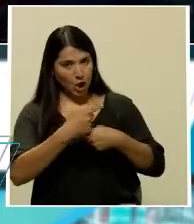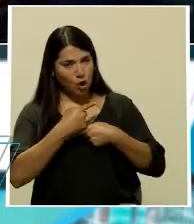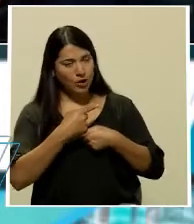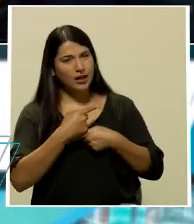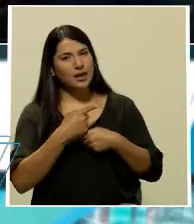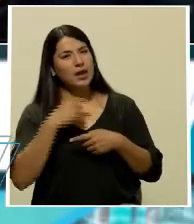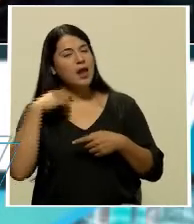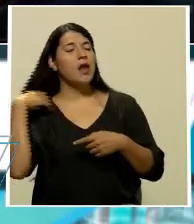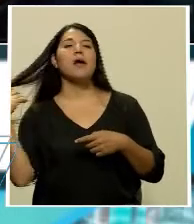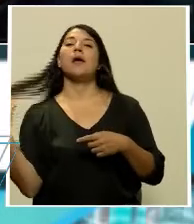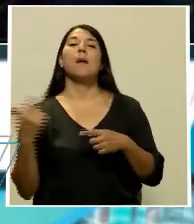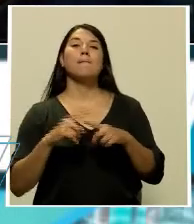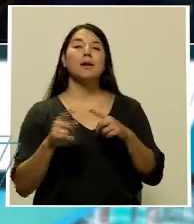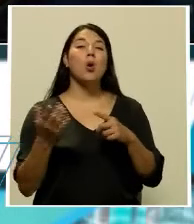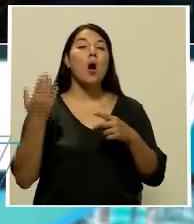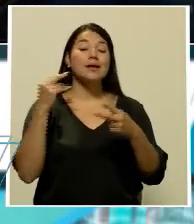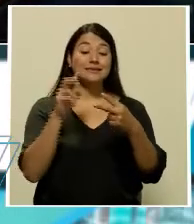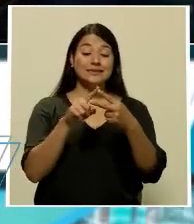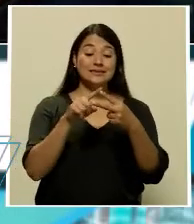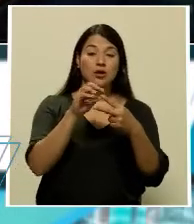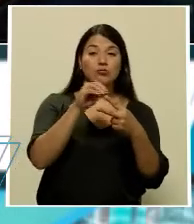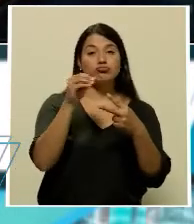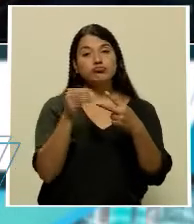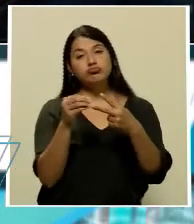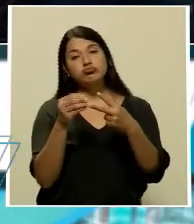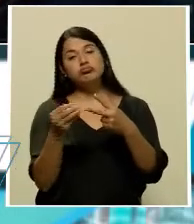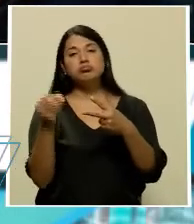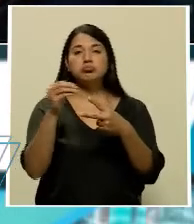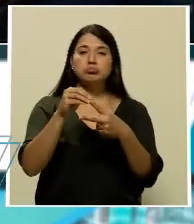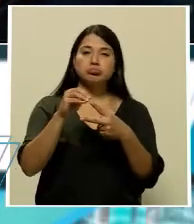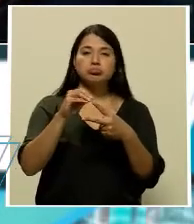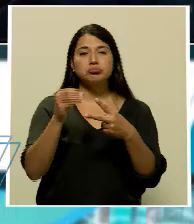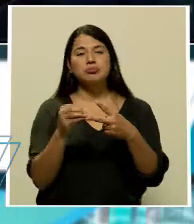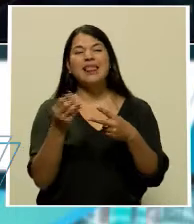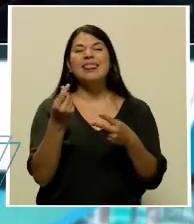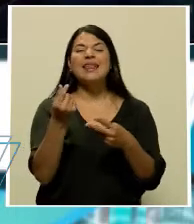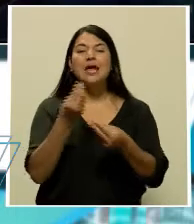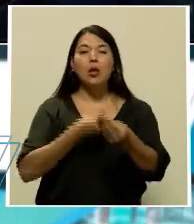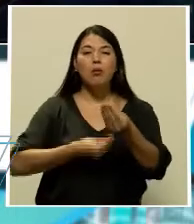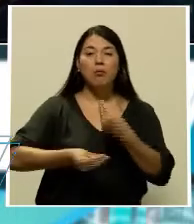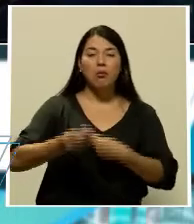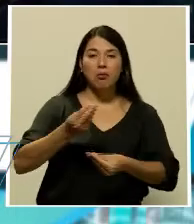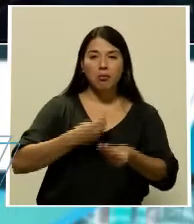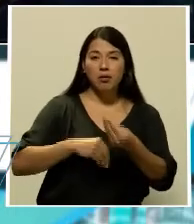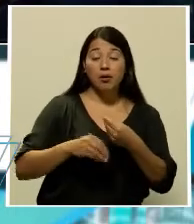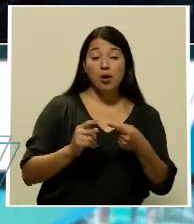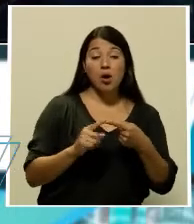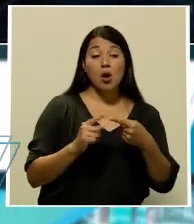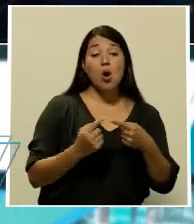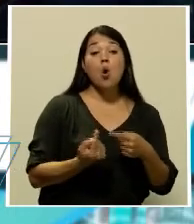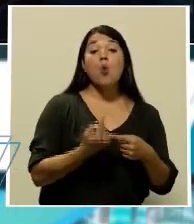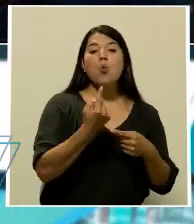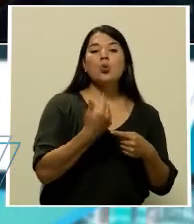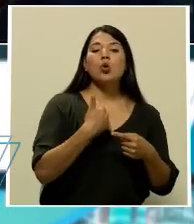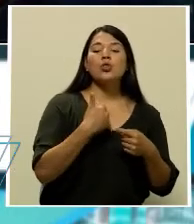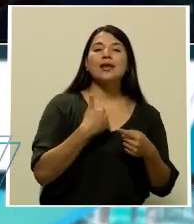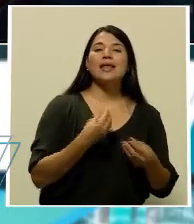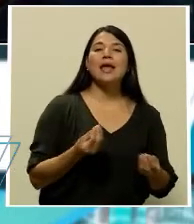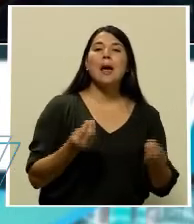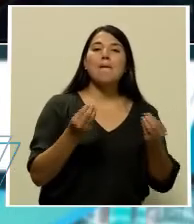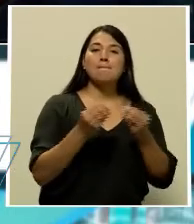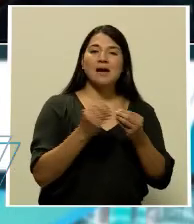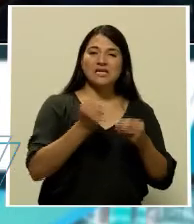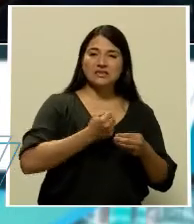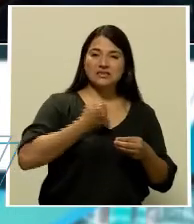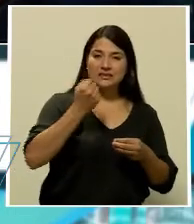se subsidiaban mutuamente. Entonces uno era más rentable que el otro y el otro es más estratégico, aunque